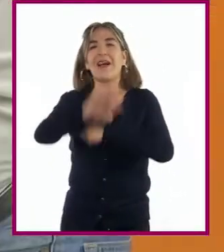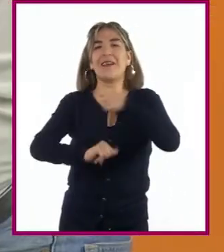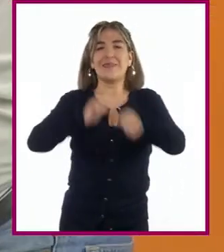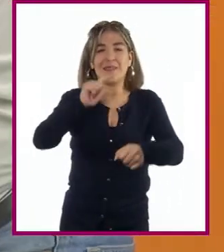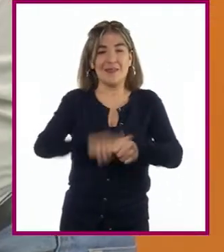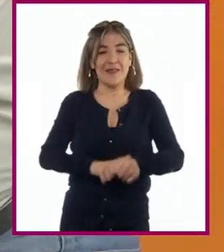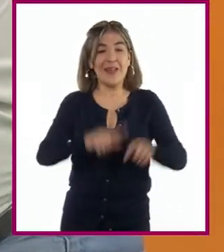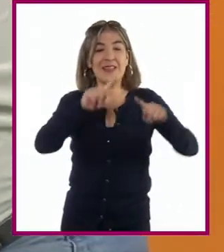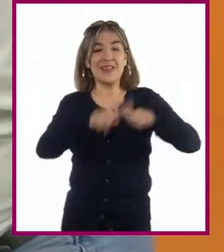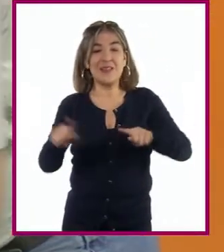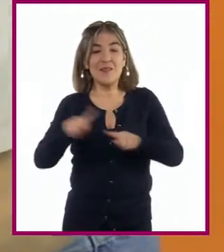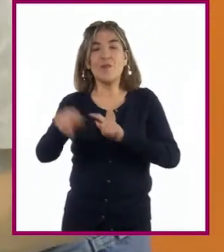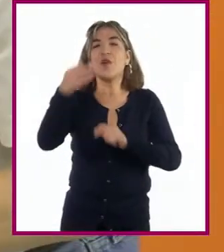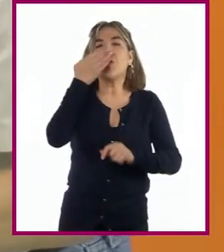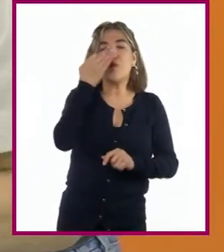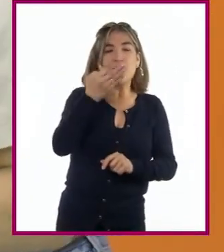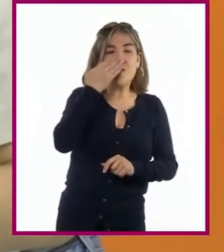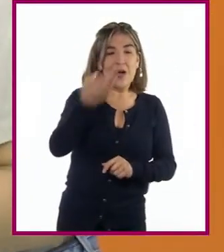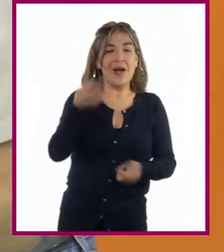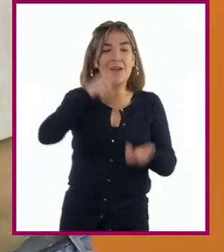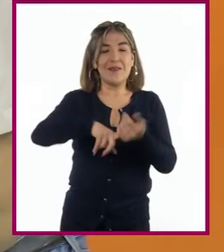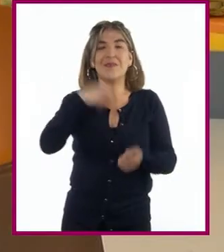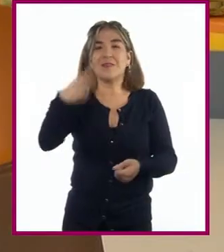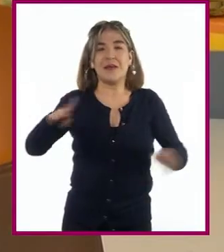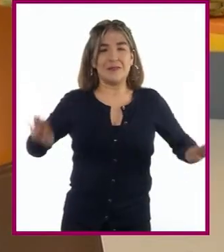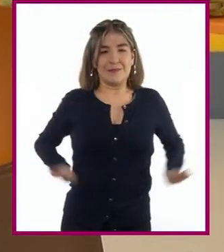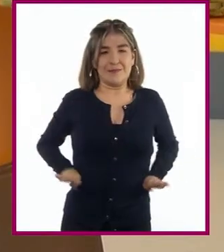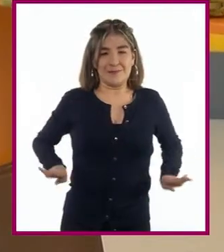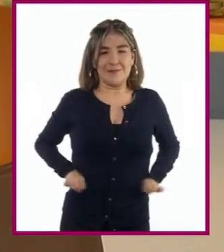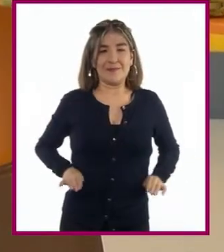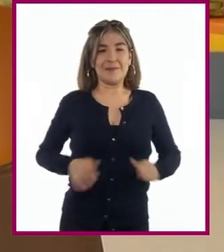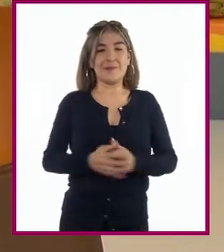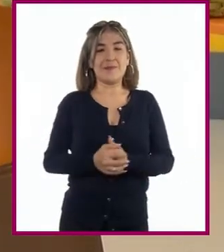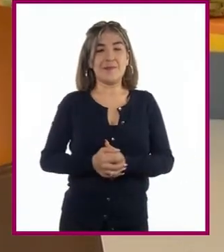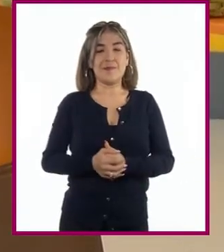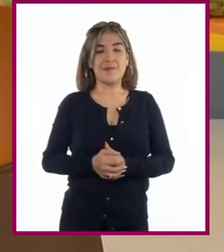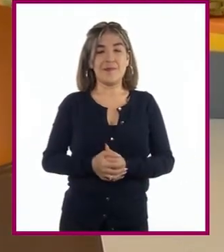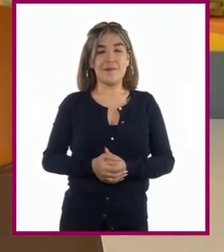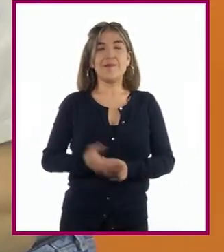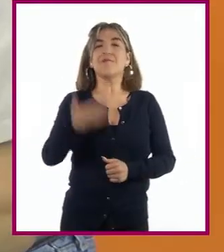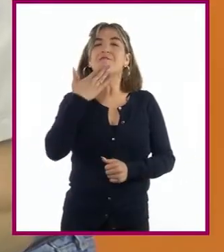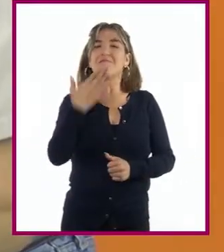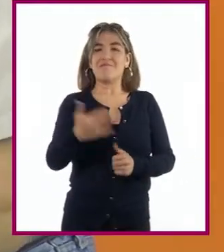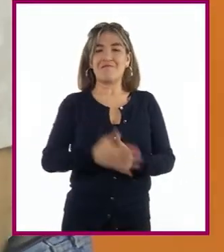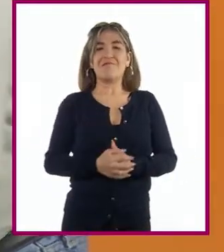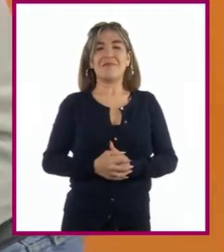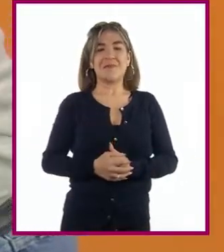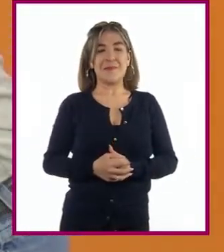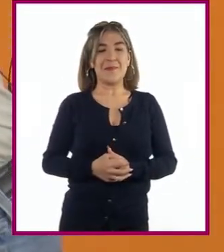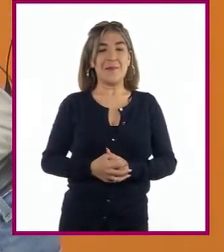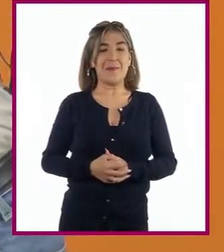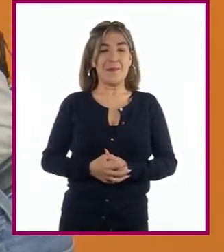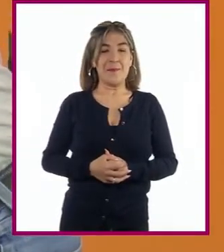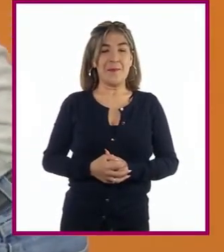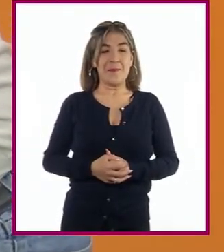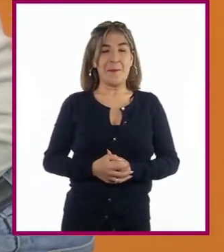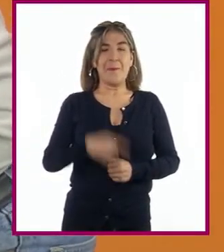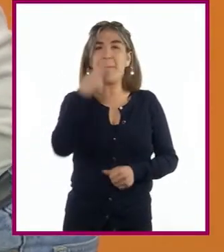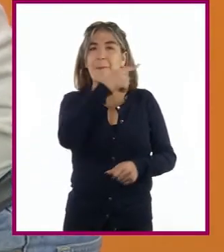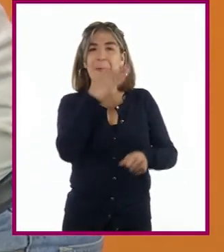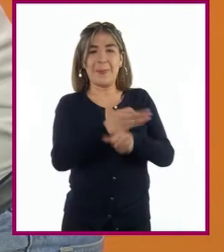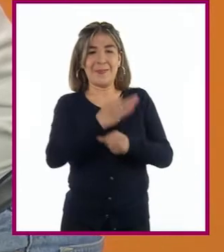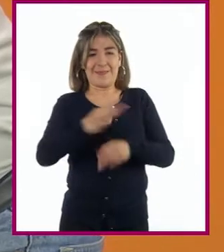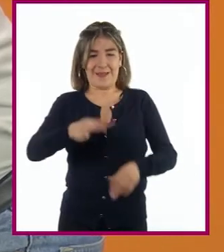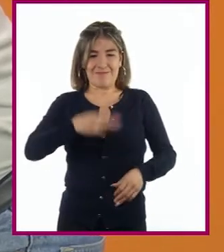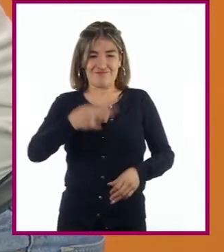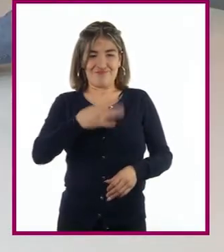y diferentes flores que son específicas de los mazahuas. Bien, muy bien. Sí, bueno, aquí se puede ver el tejido,